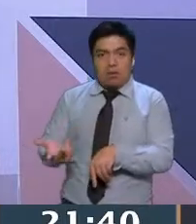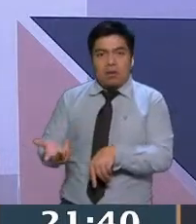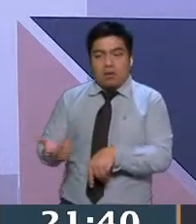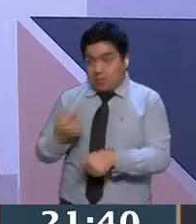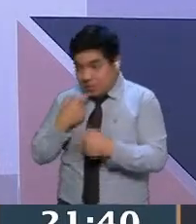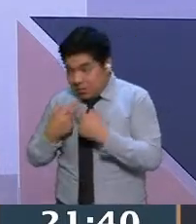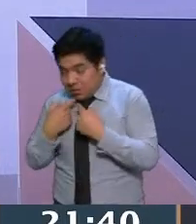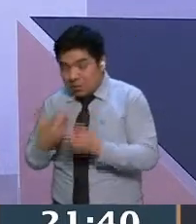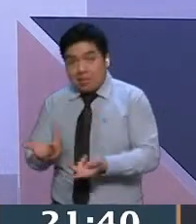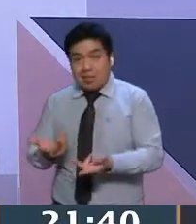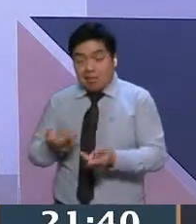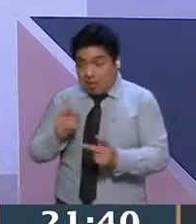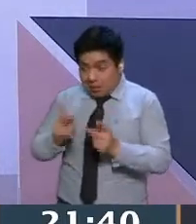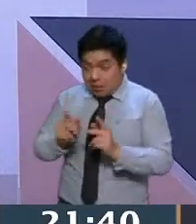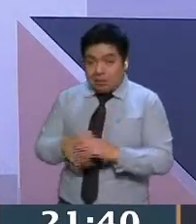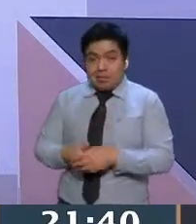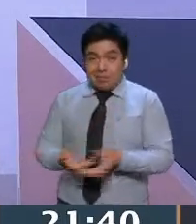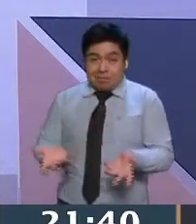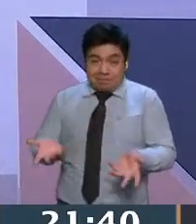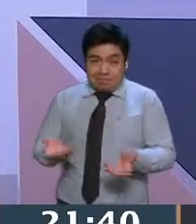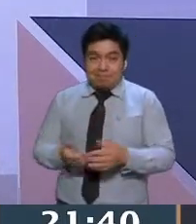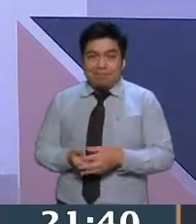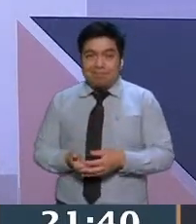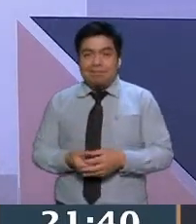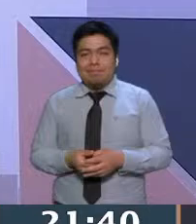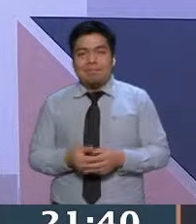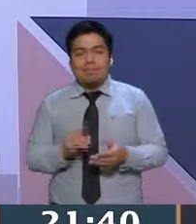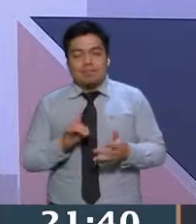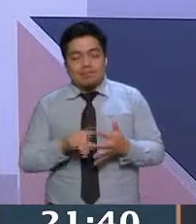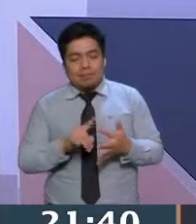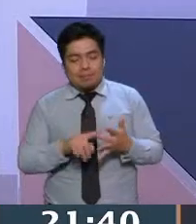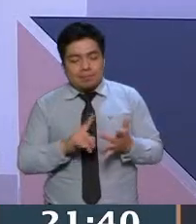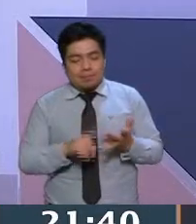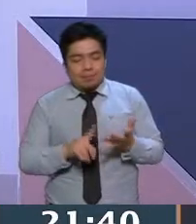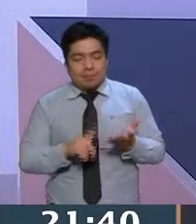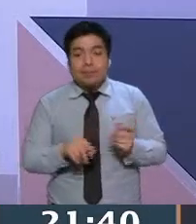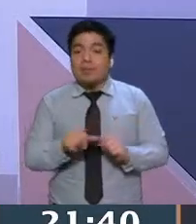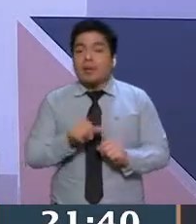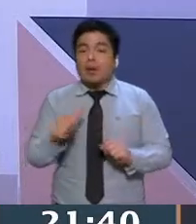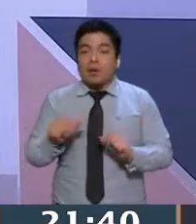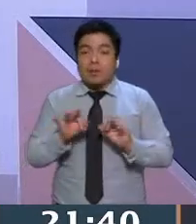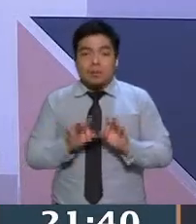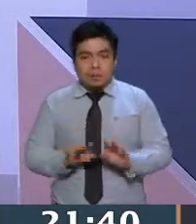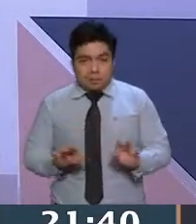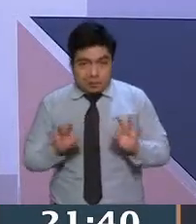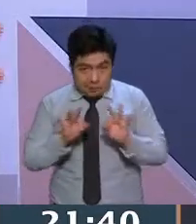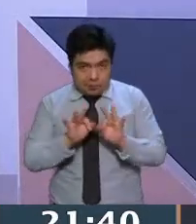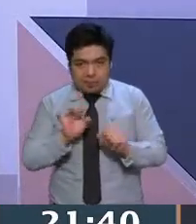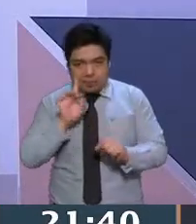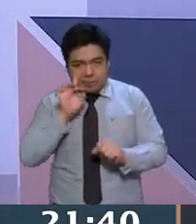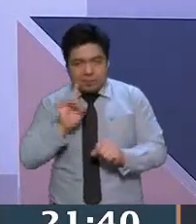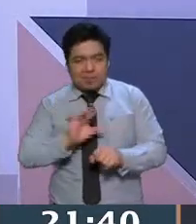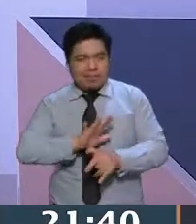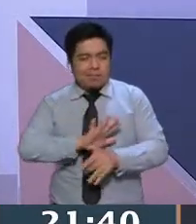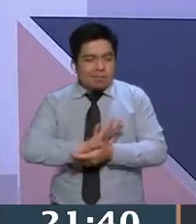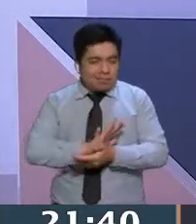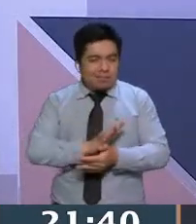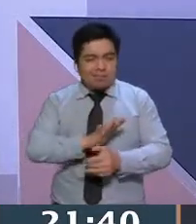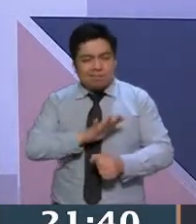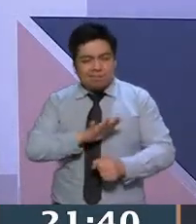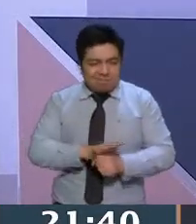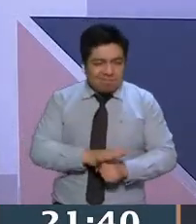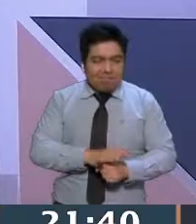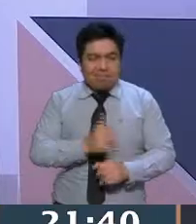debatan. Y lo último que te digo con esto también es otro que me parece que es muy importante. Se habla y se denigra y se desprecia el hecho